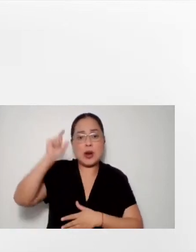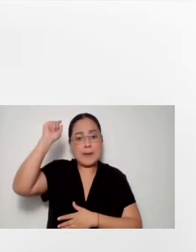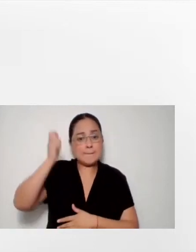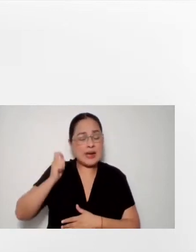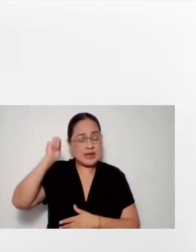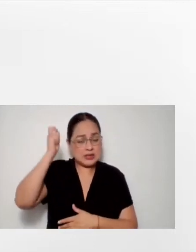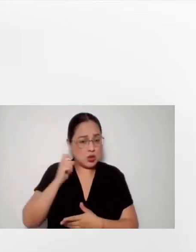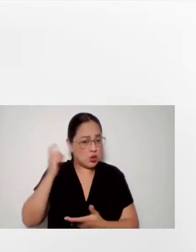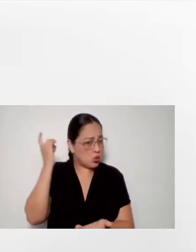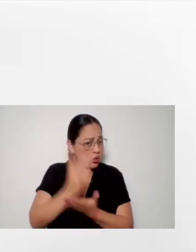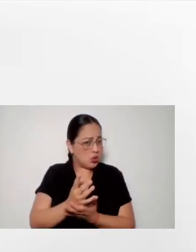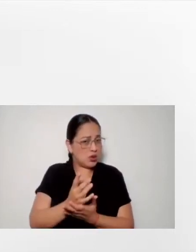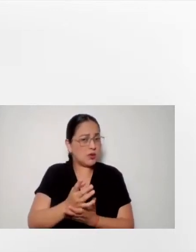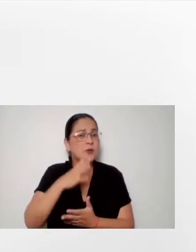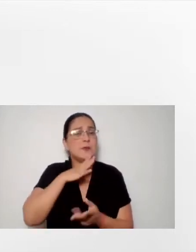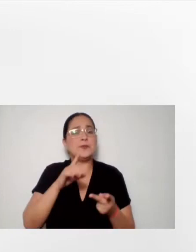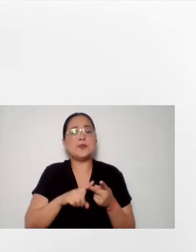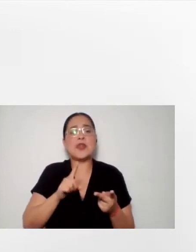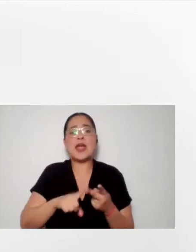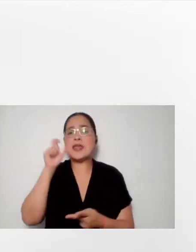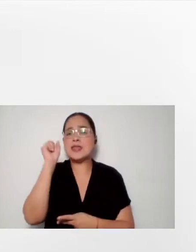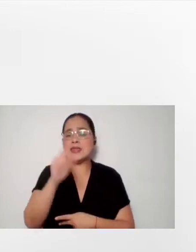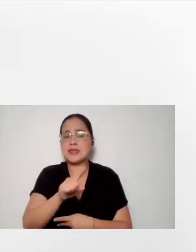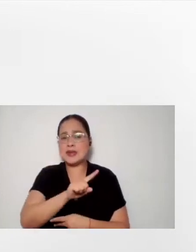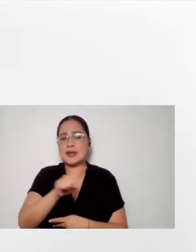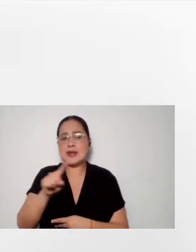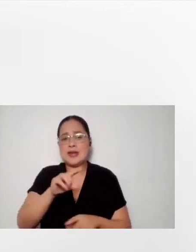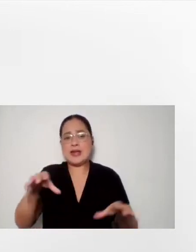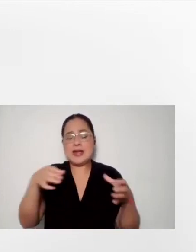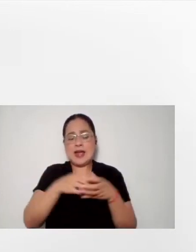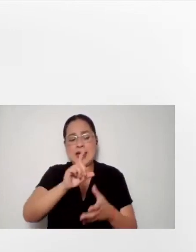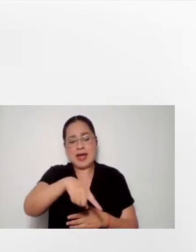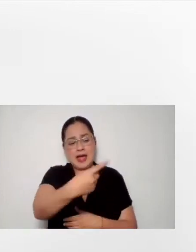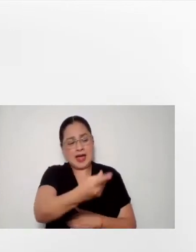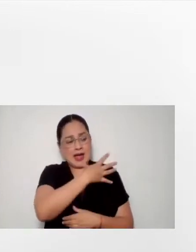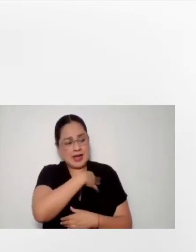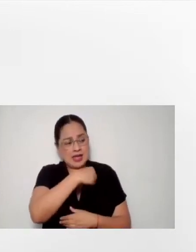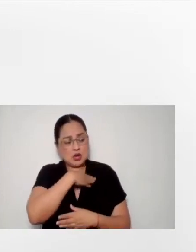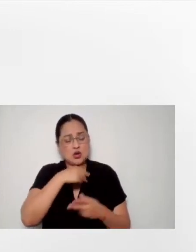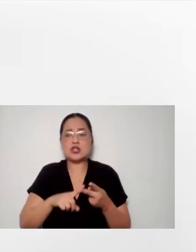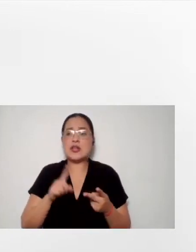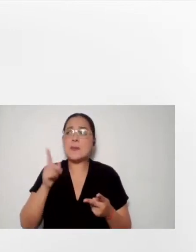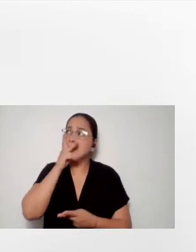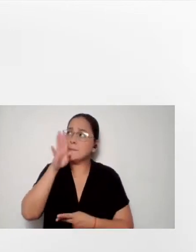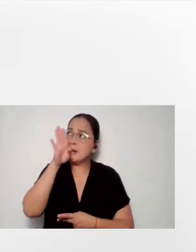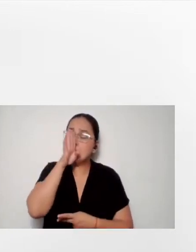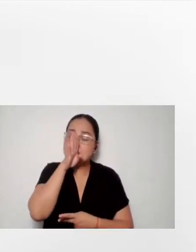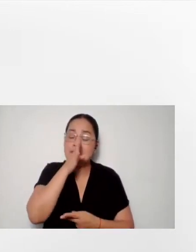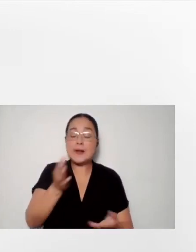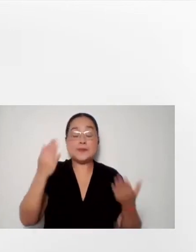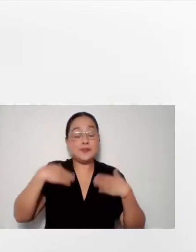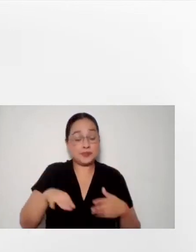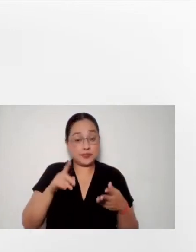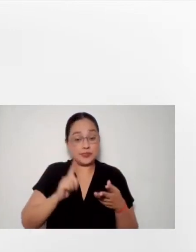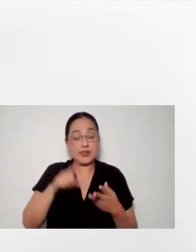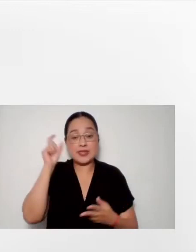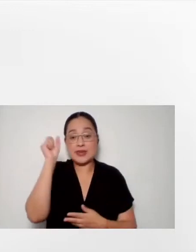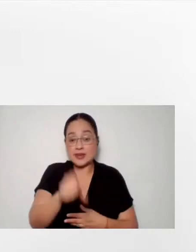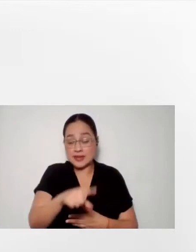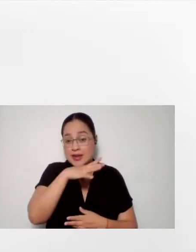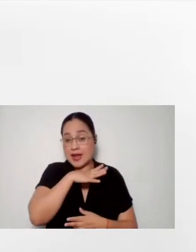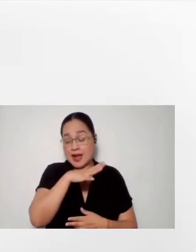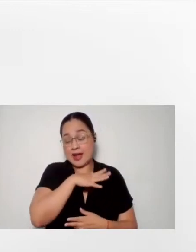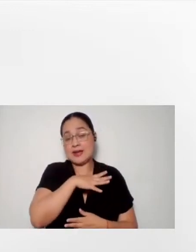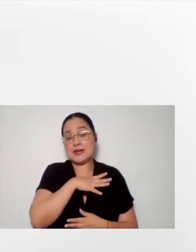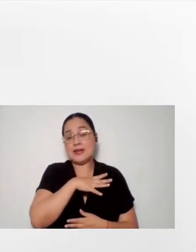específico entre los que se deben entre los ascendientes y los descendientes. así como algunos criterios